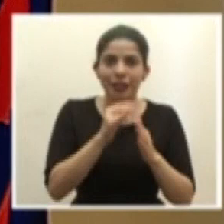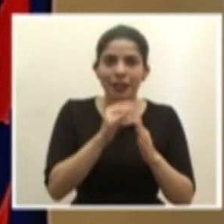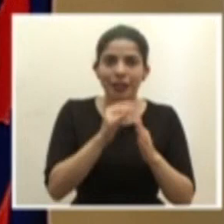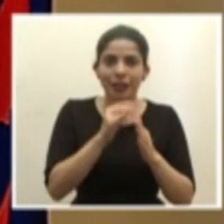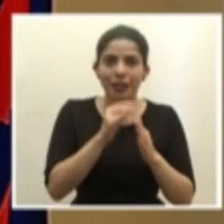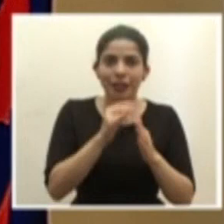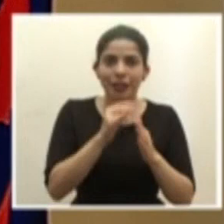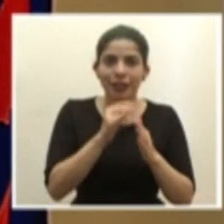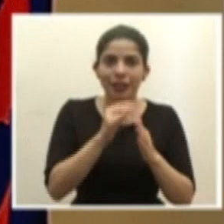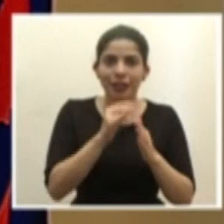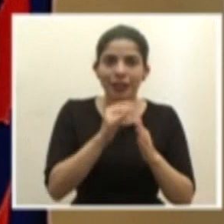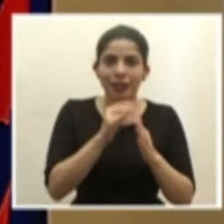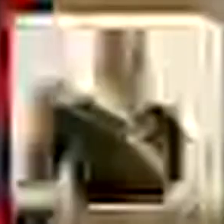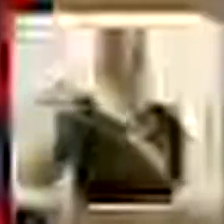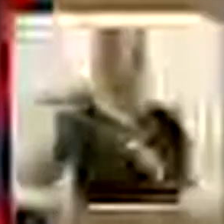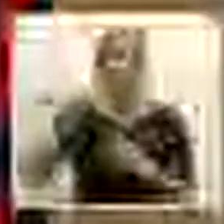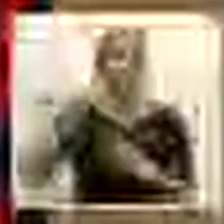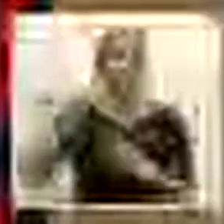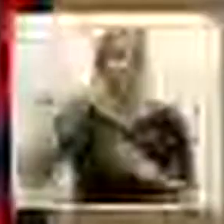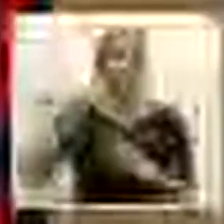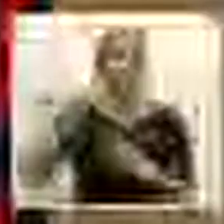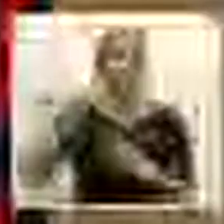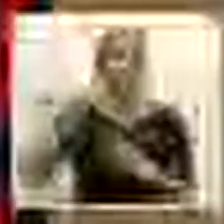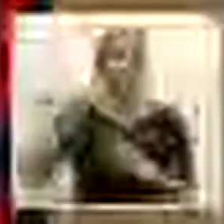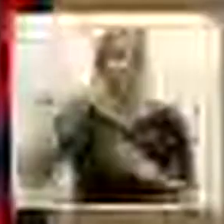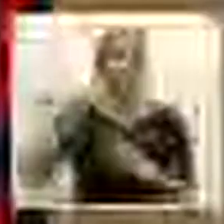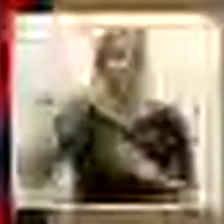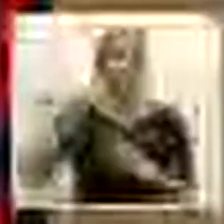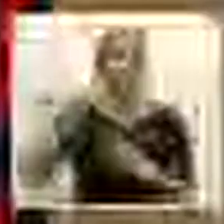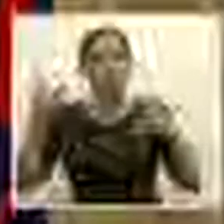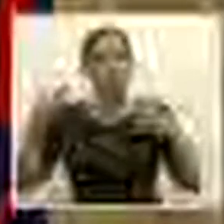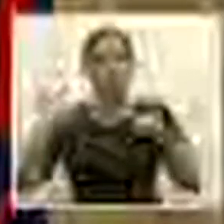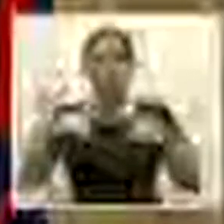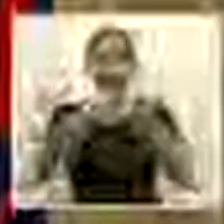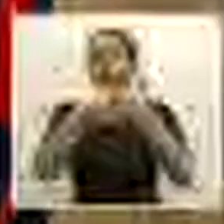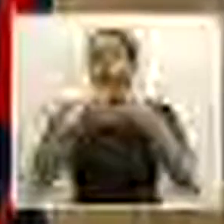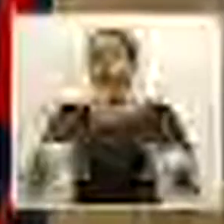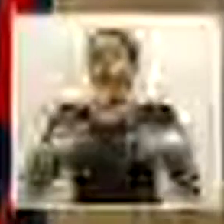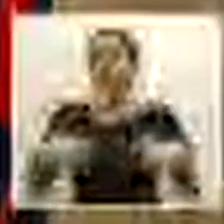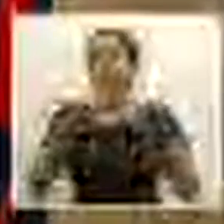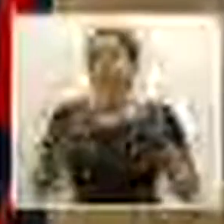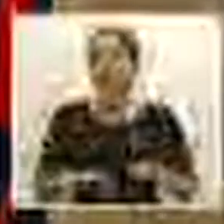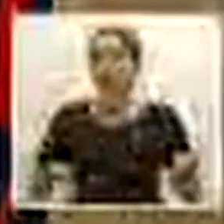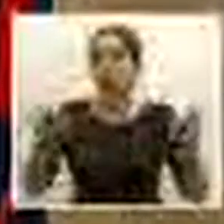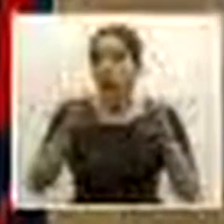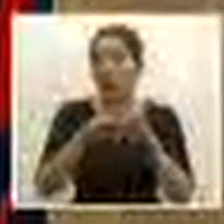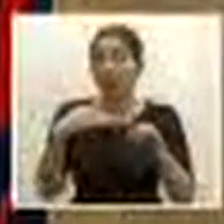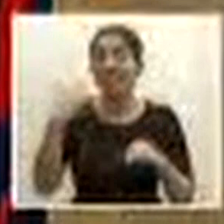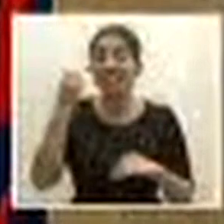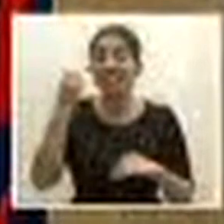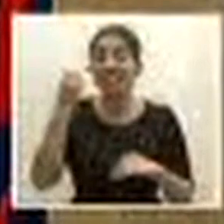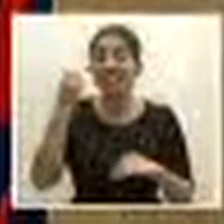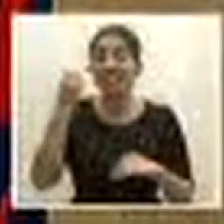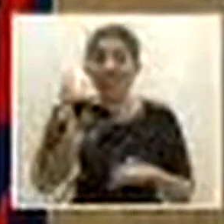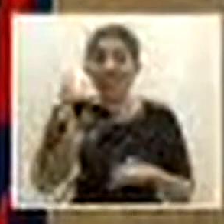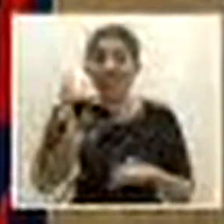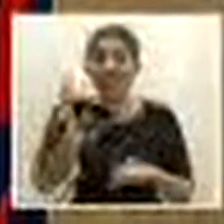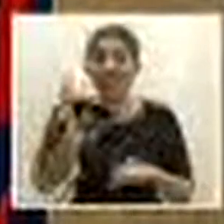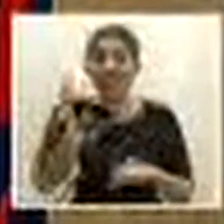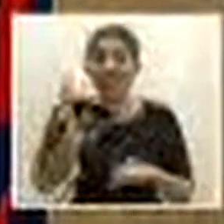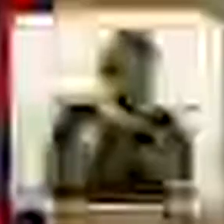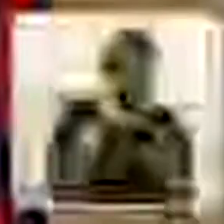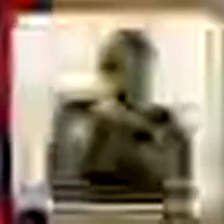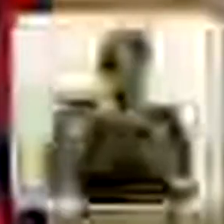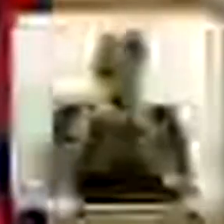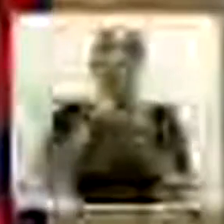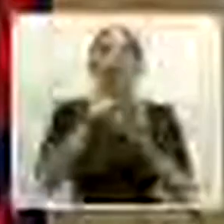ola y están enfrentando retos muy importantes donde cuando comparamos notas, la verdad es